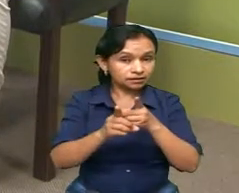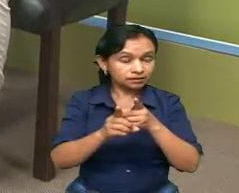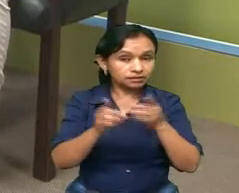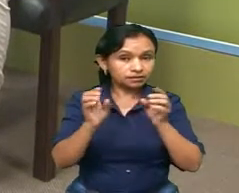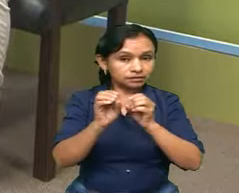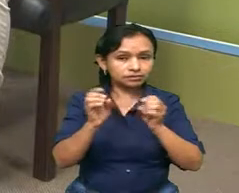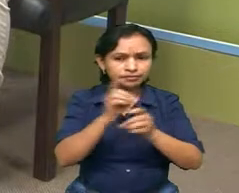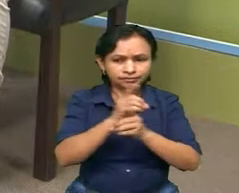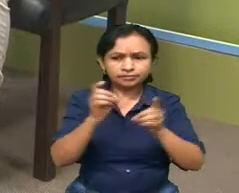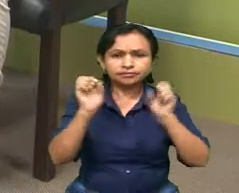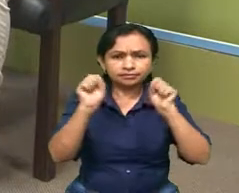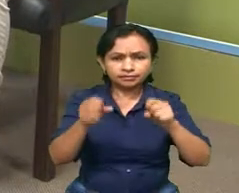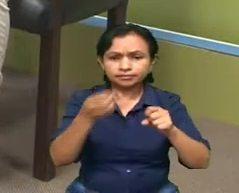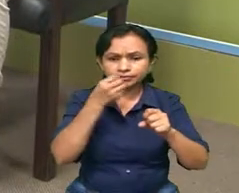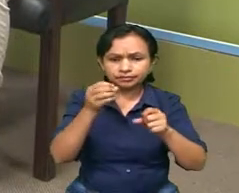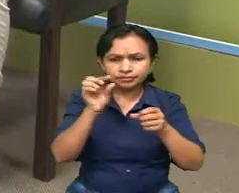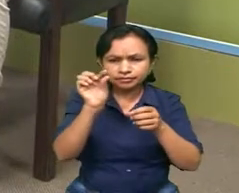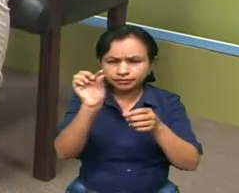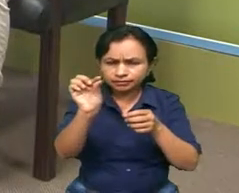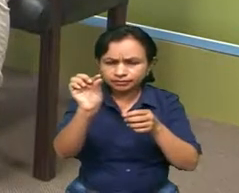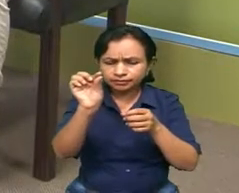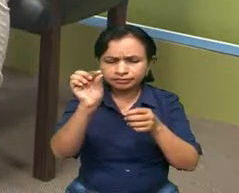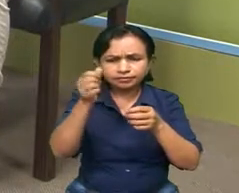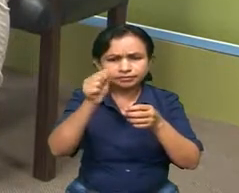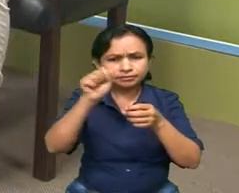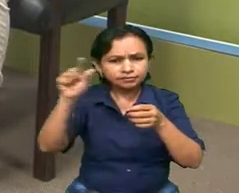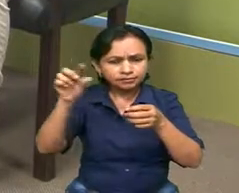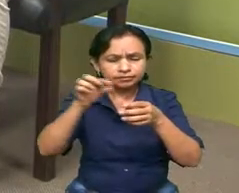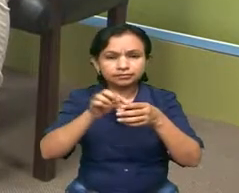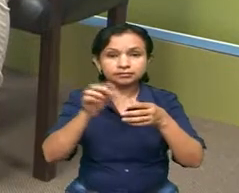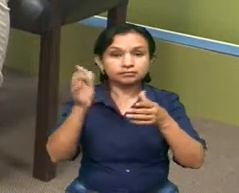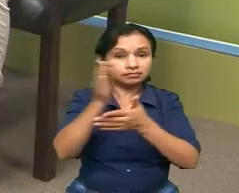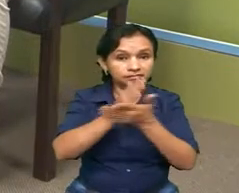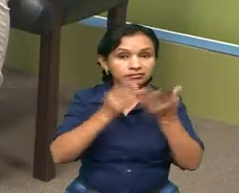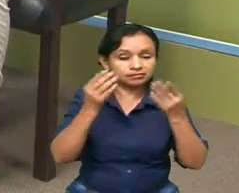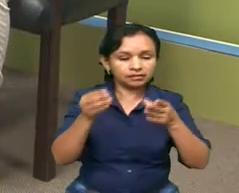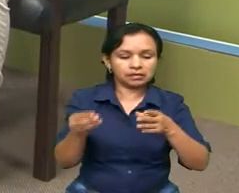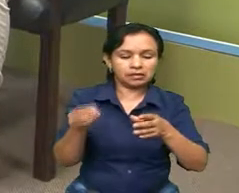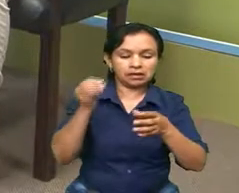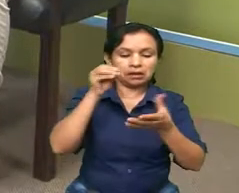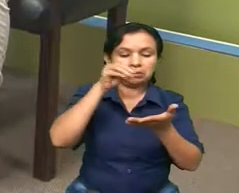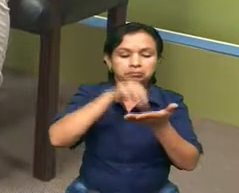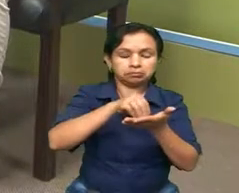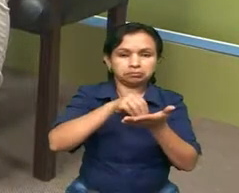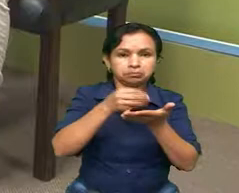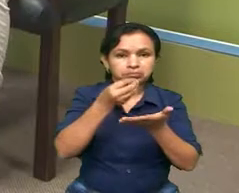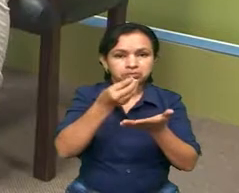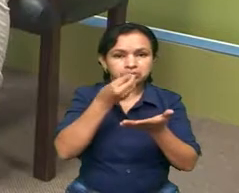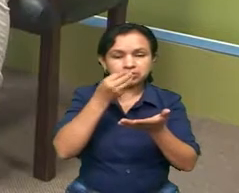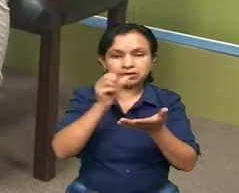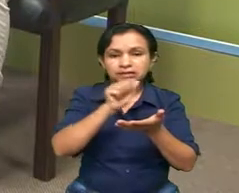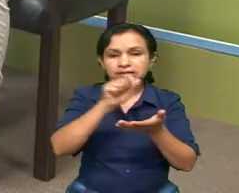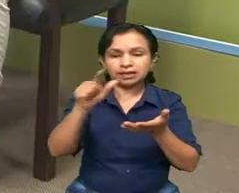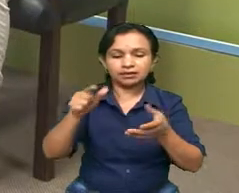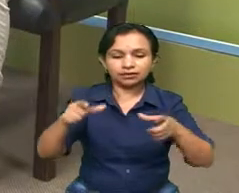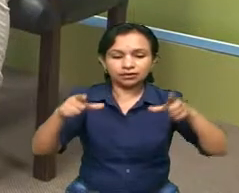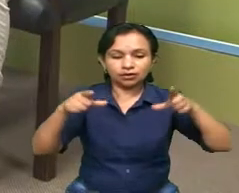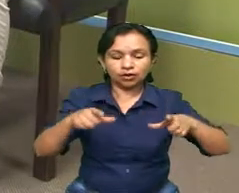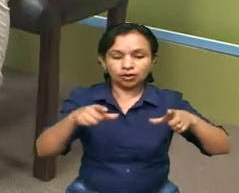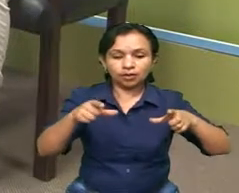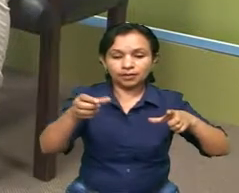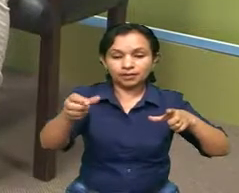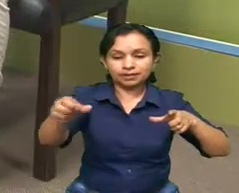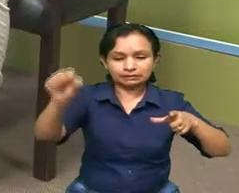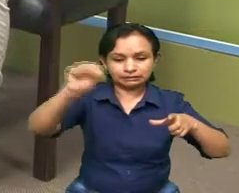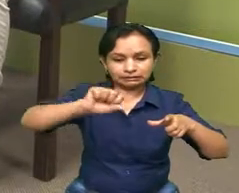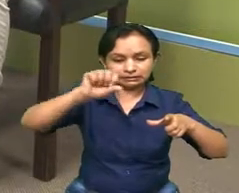Sin poca sal, pues normal. Es que uh-huh. a veces abusamos de la sal. A veces ya está la comida y en la mesa está la